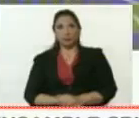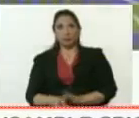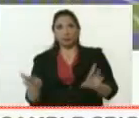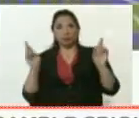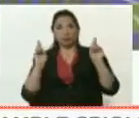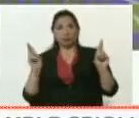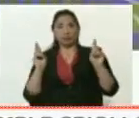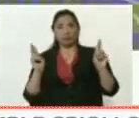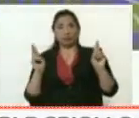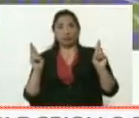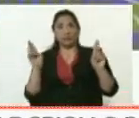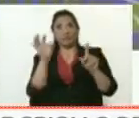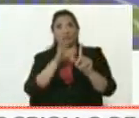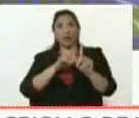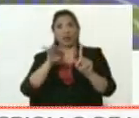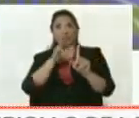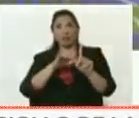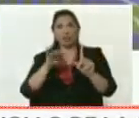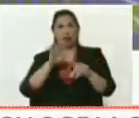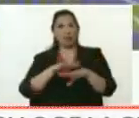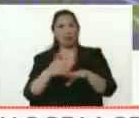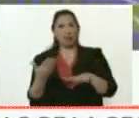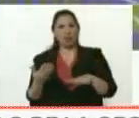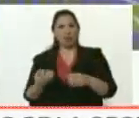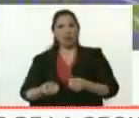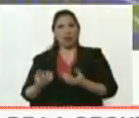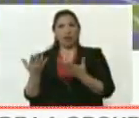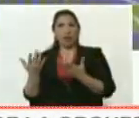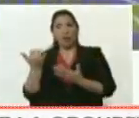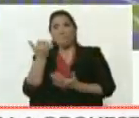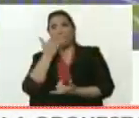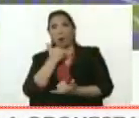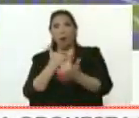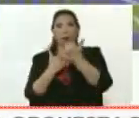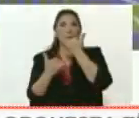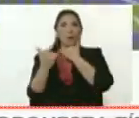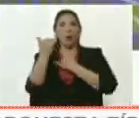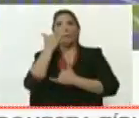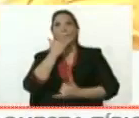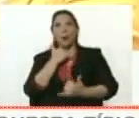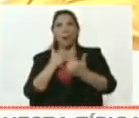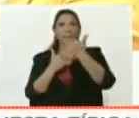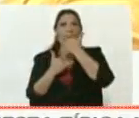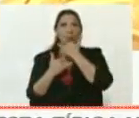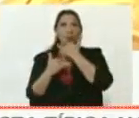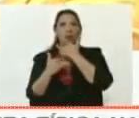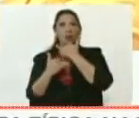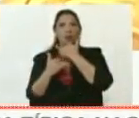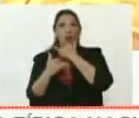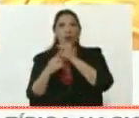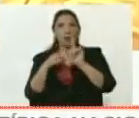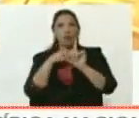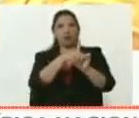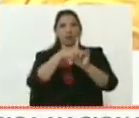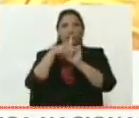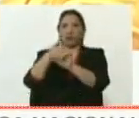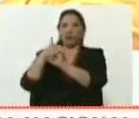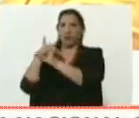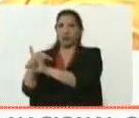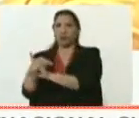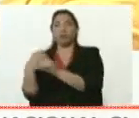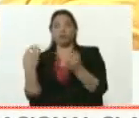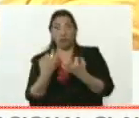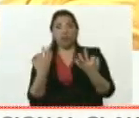Afortunadamente son fantasías porque los llevan de error en error, de agresión en agresión, es